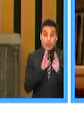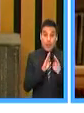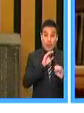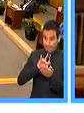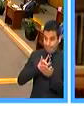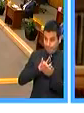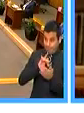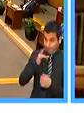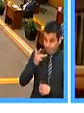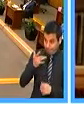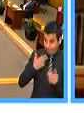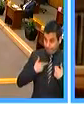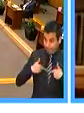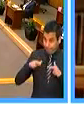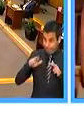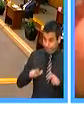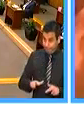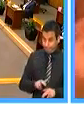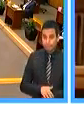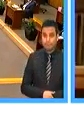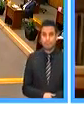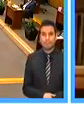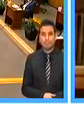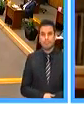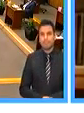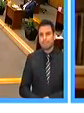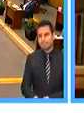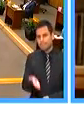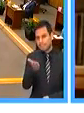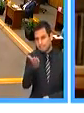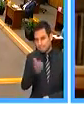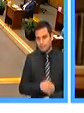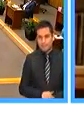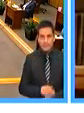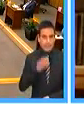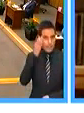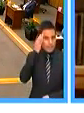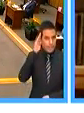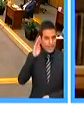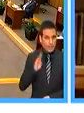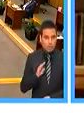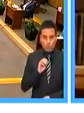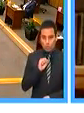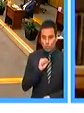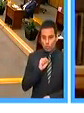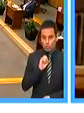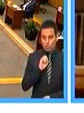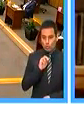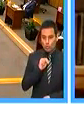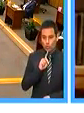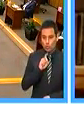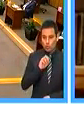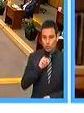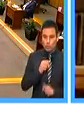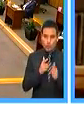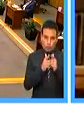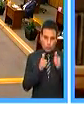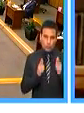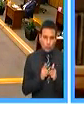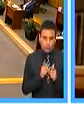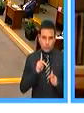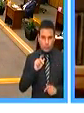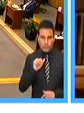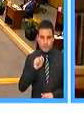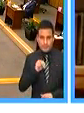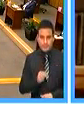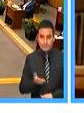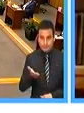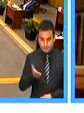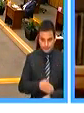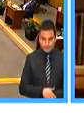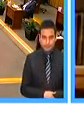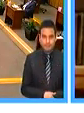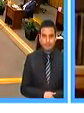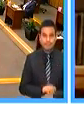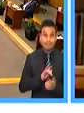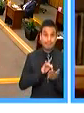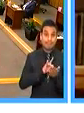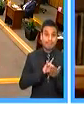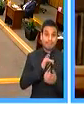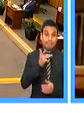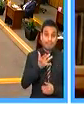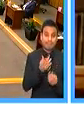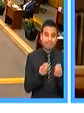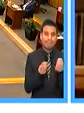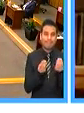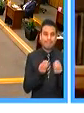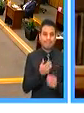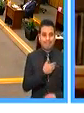o para la gubernatura del estado más poblado de los 15 que tuvieron elecciones. Entonces,